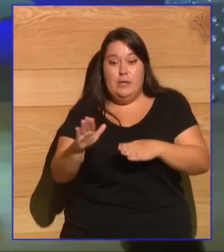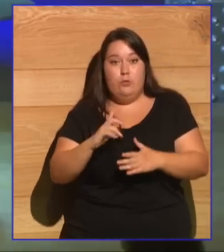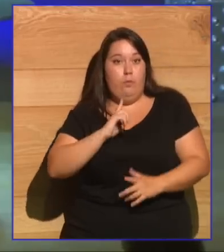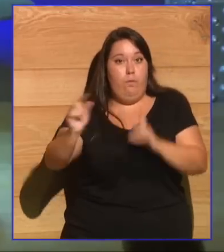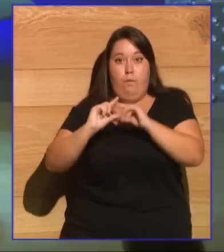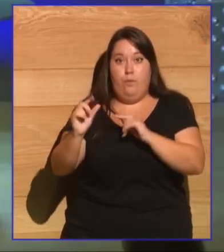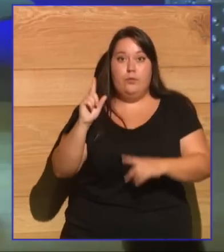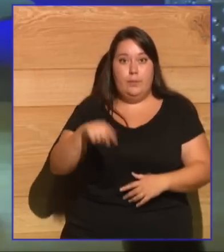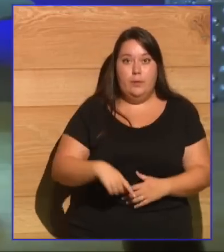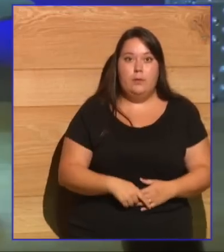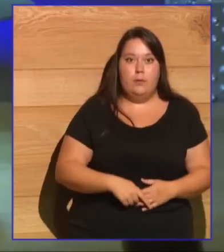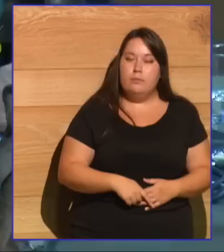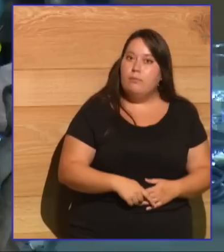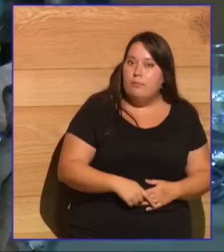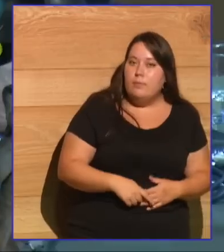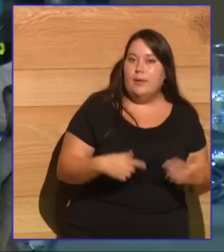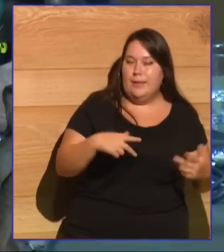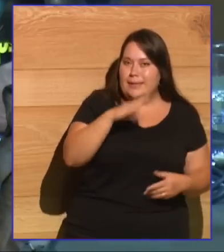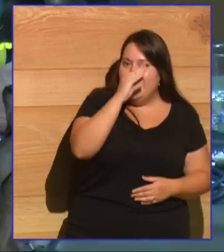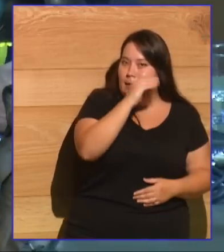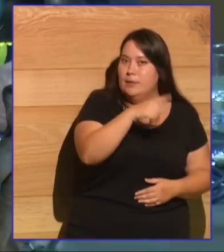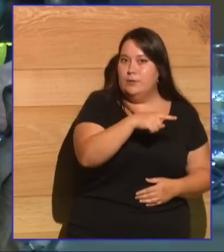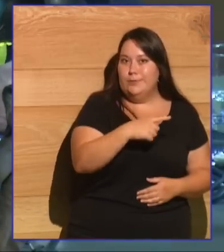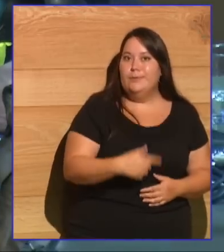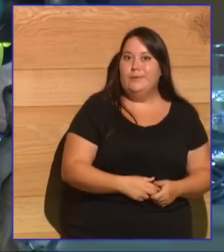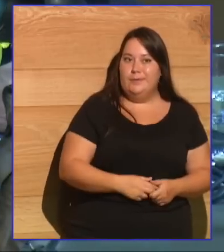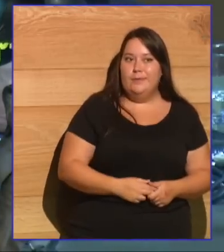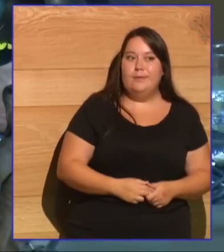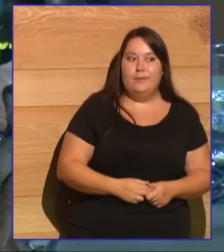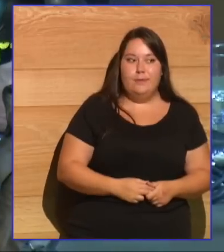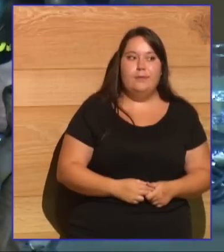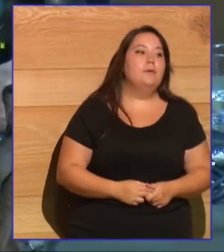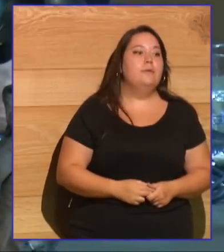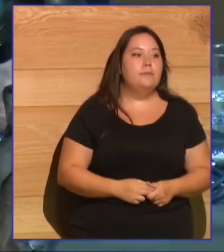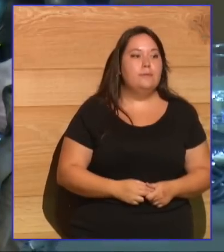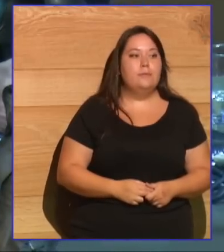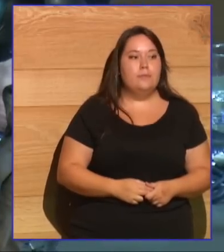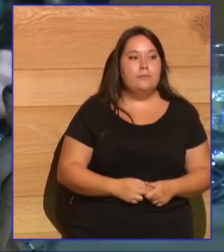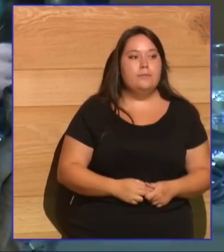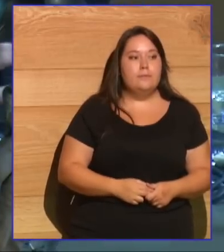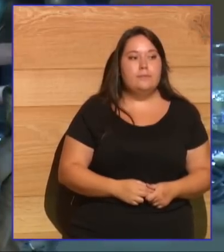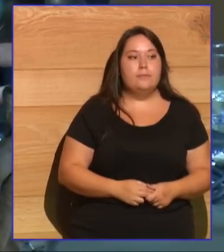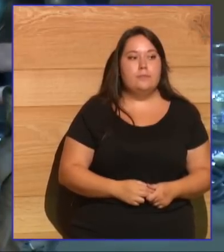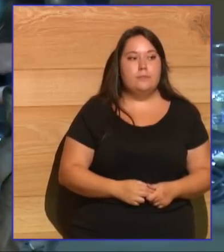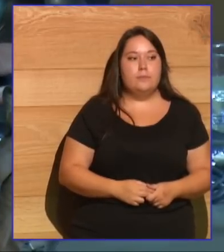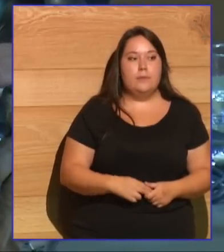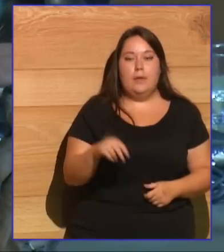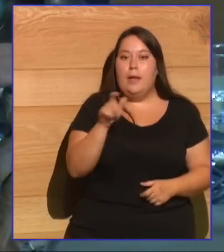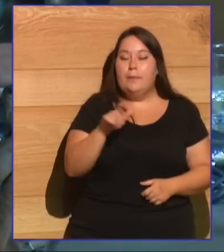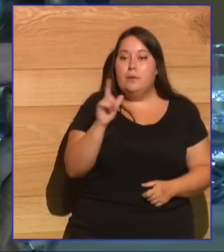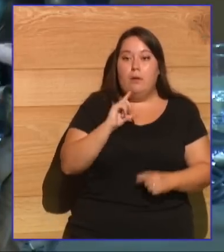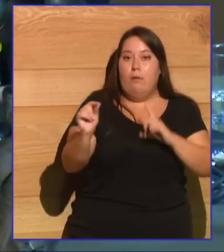digo que listo tomás ha habido como se amaga el hueco un buen rato que la